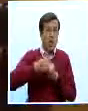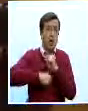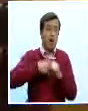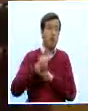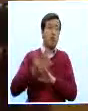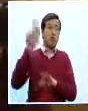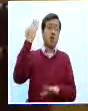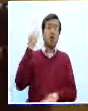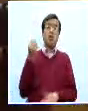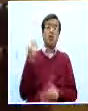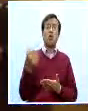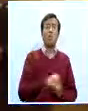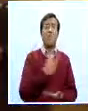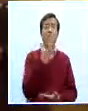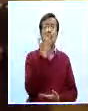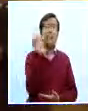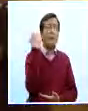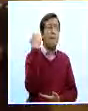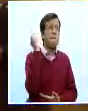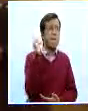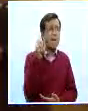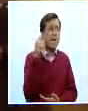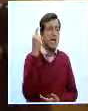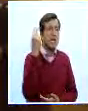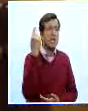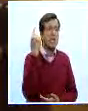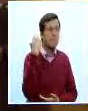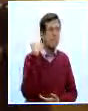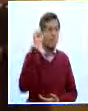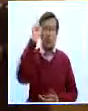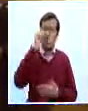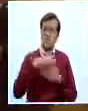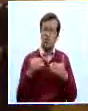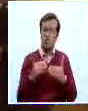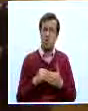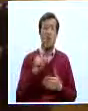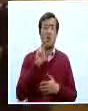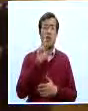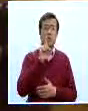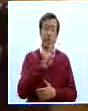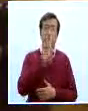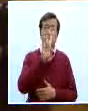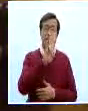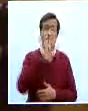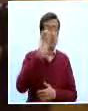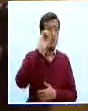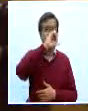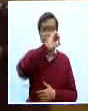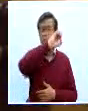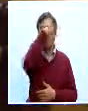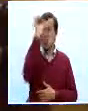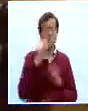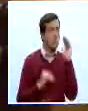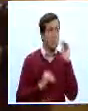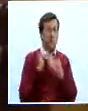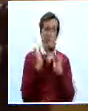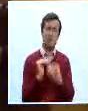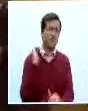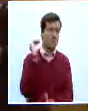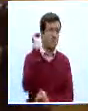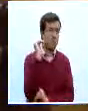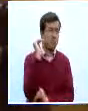del año pasado recaudamos cerca de 13.617 millones de dólares ciento setenta y cinco por ciento veces más de lo que se hizo antes de este periodo de la